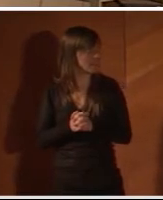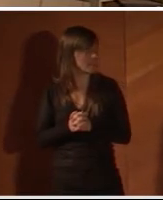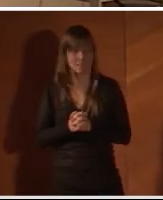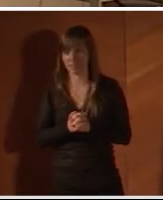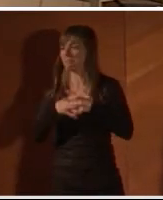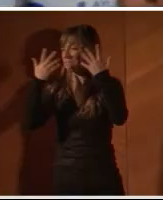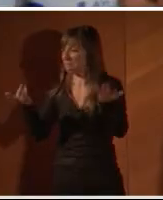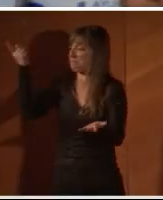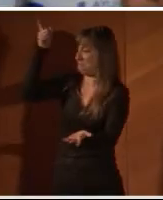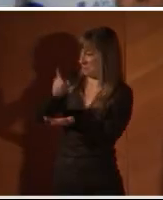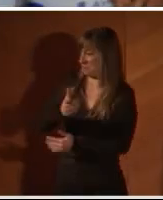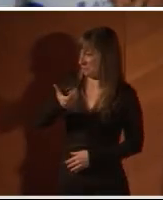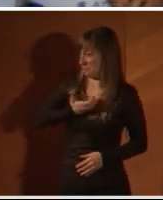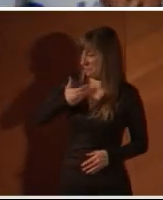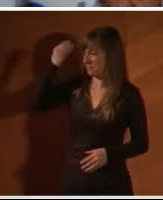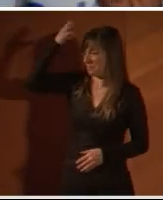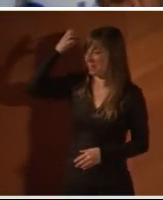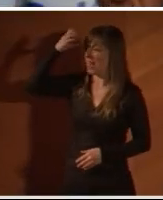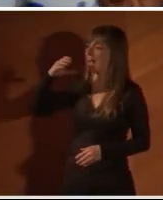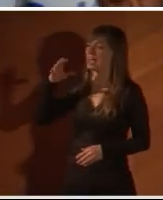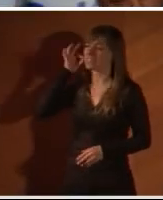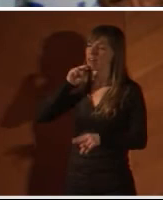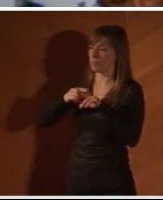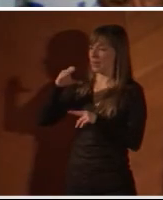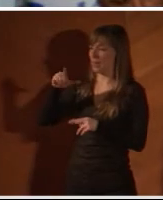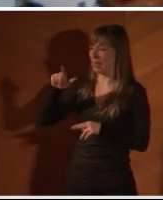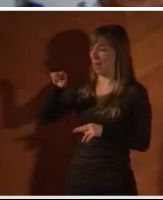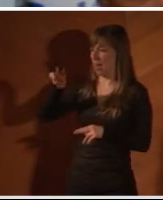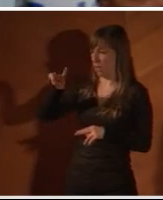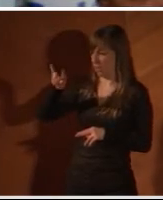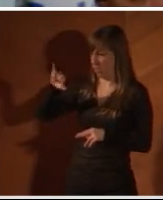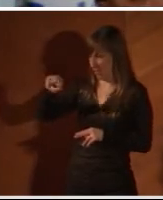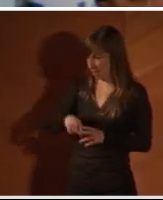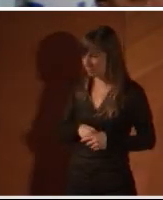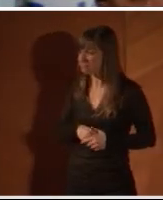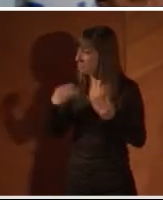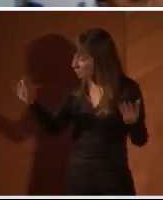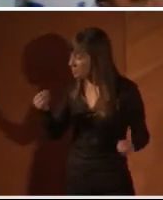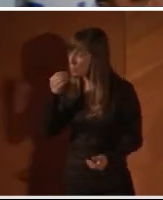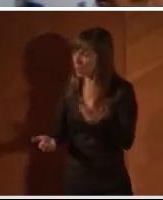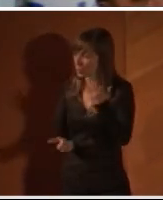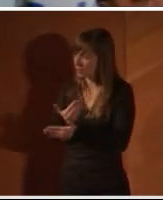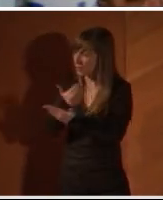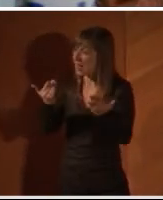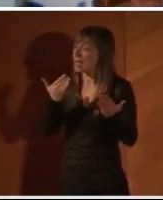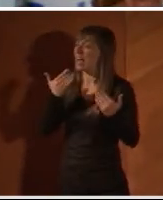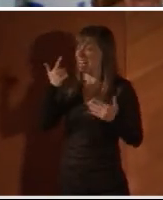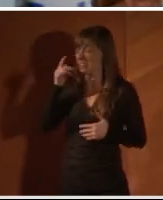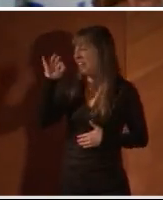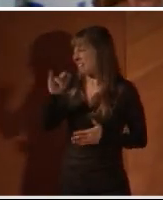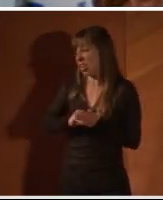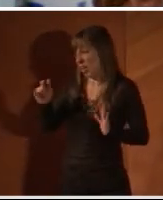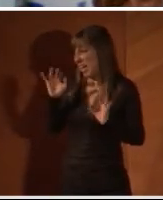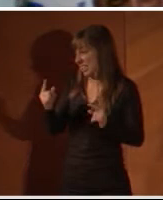Ahí, volvemos con Claudia de A Coruña. Adelante, por favor. Bueno, buenos días. A veces la tecnología también tiene estas cosas,